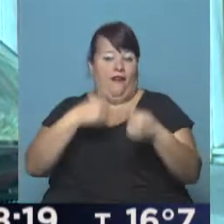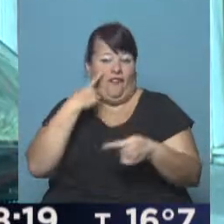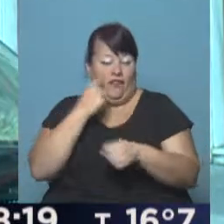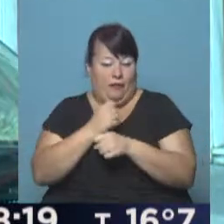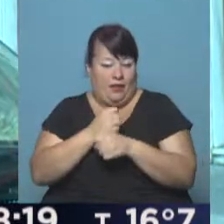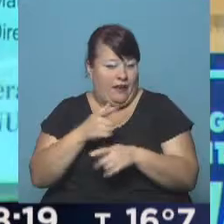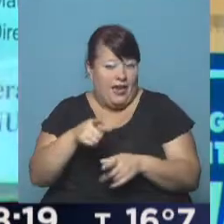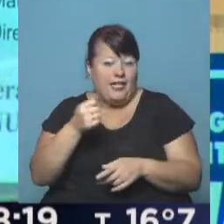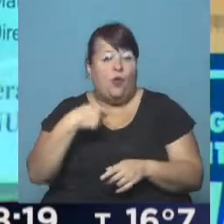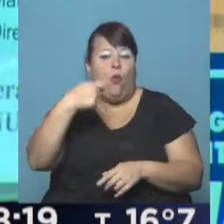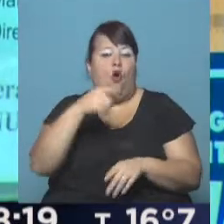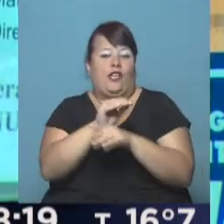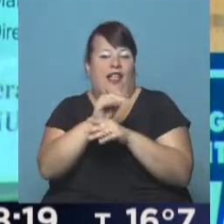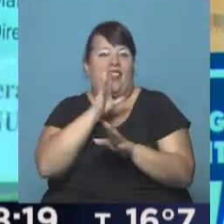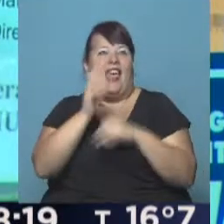esto la cuota alimentaria de los consorcios